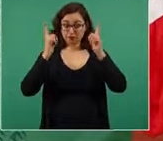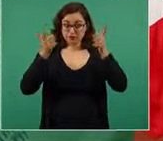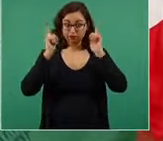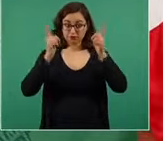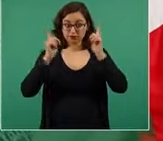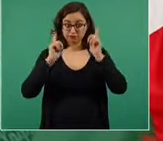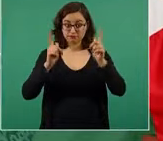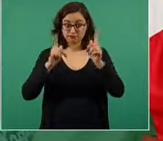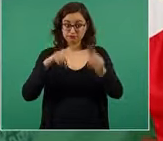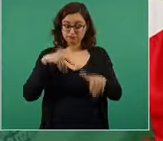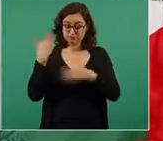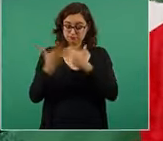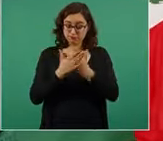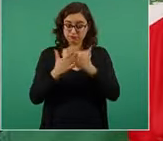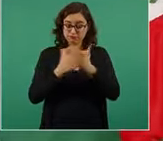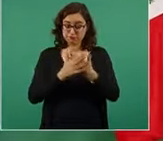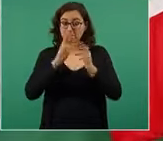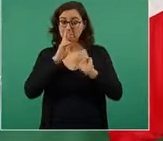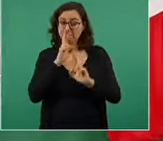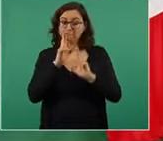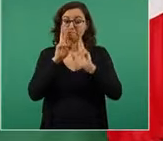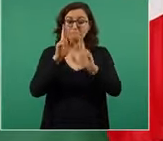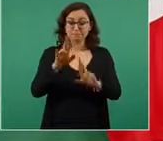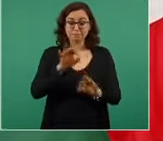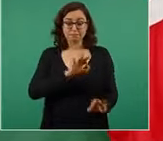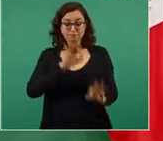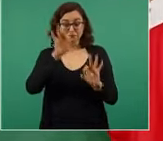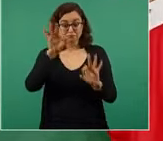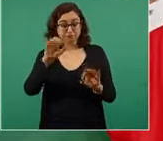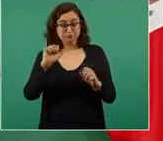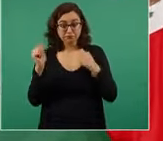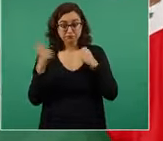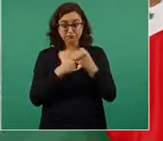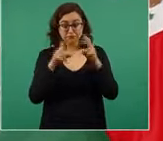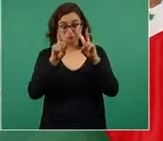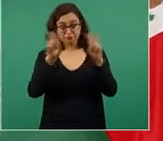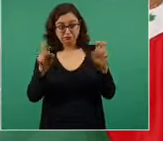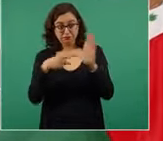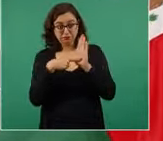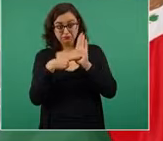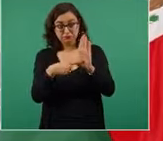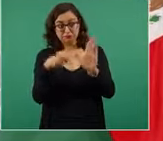dé a conocer algo sobre este asunto